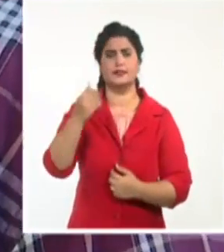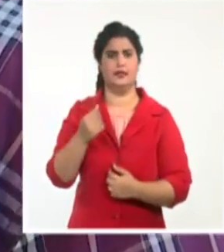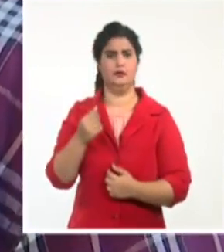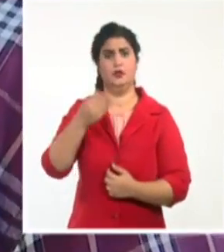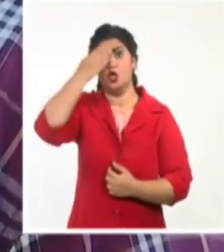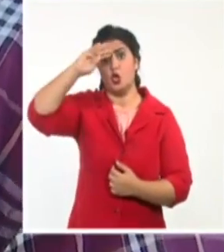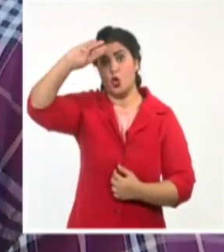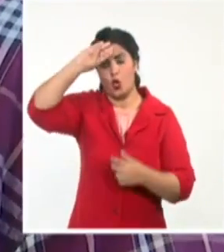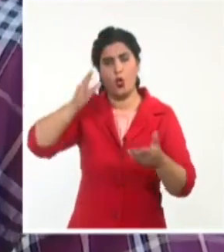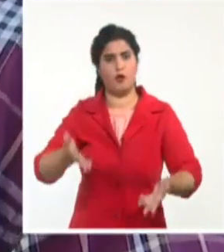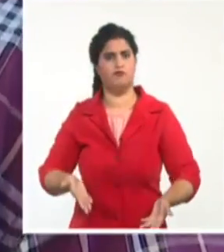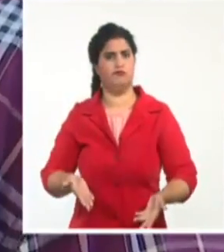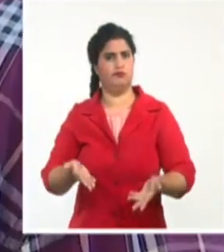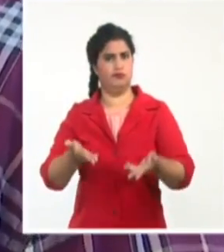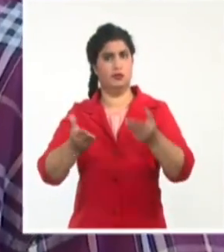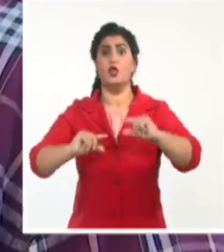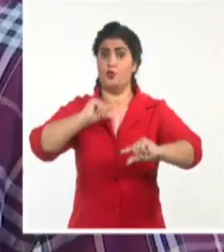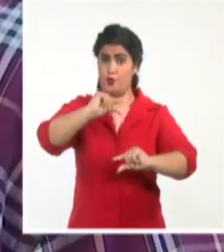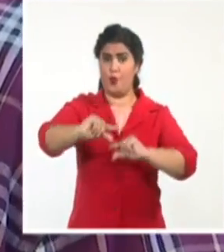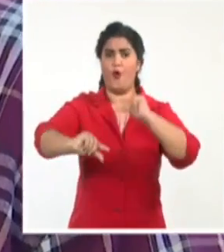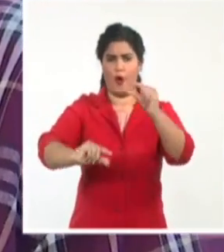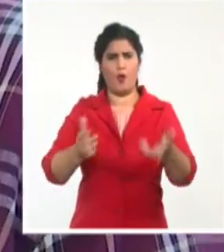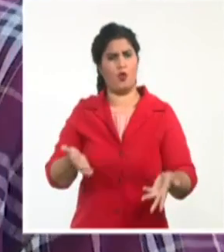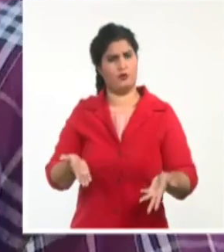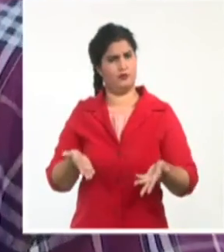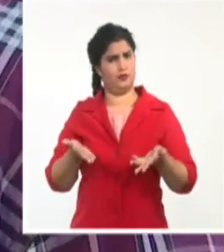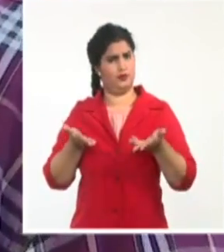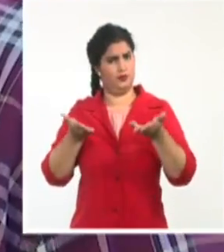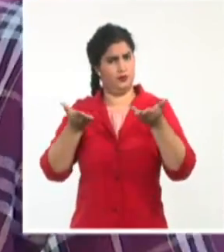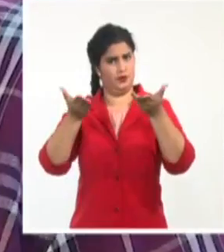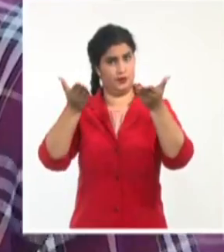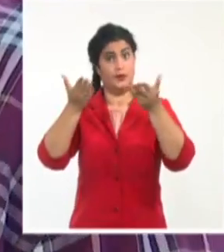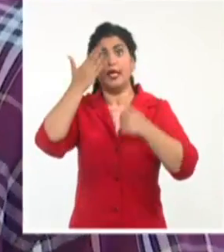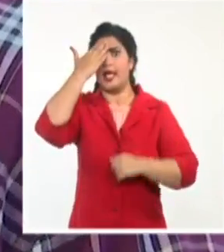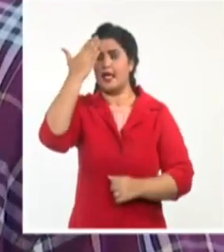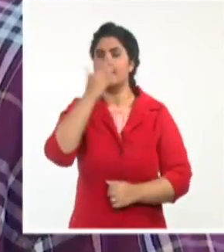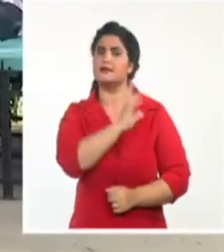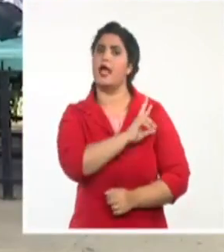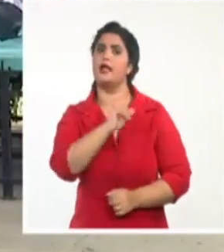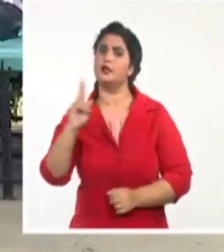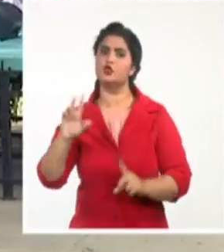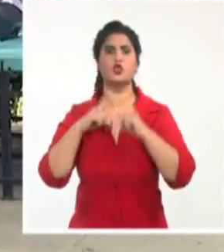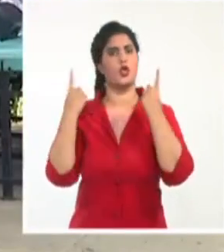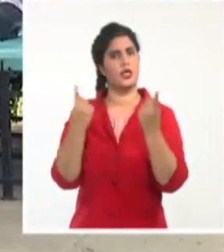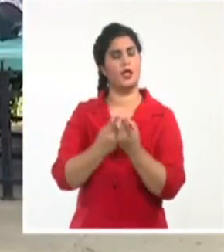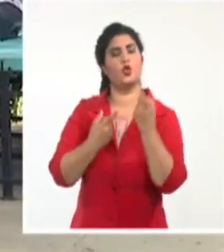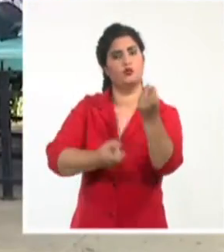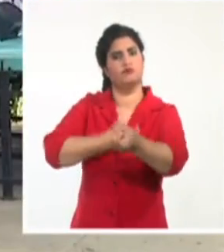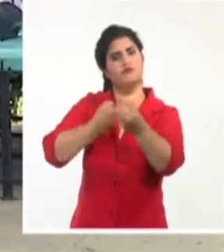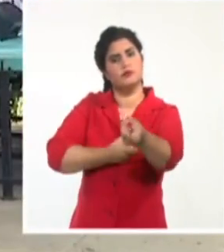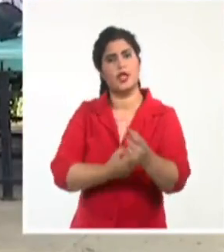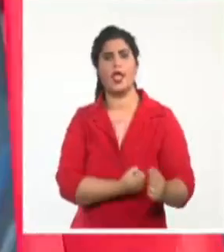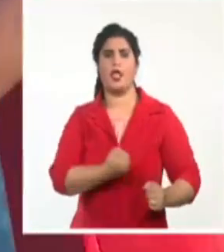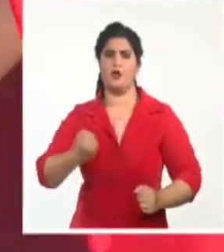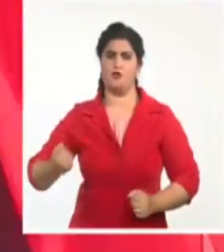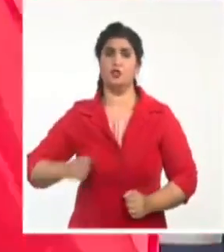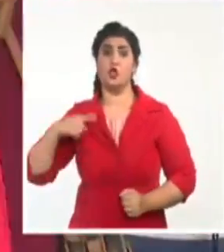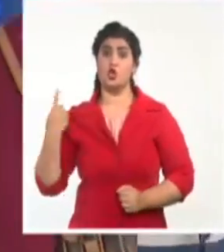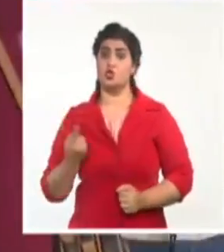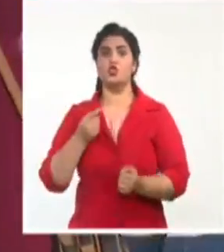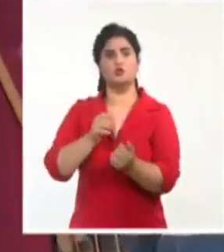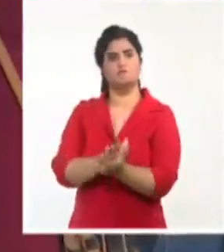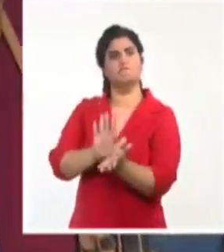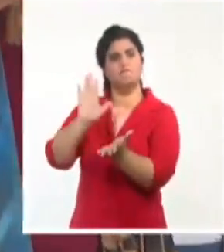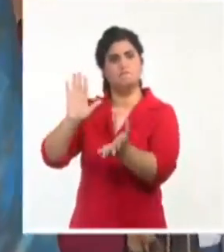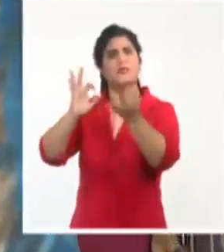centro, la vacuna Dala en nuestro municipio y nosotros venimos a seguir con nuestro compromiso y de seguir dándole paso frente a la revolución.